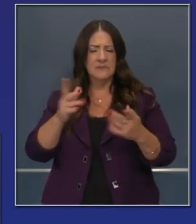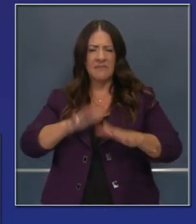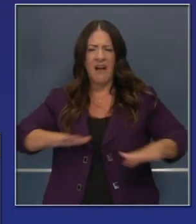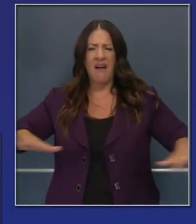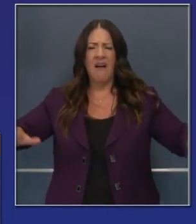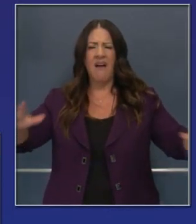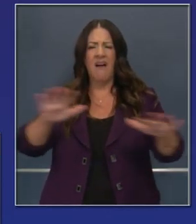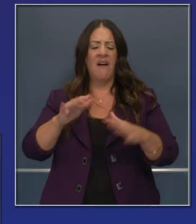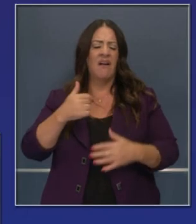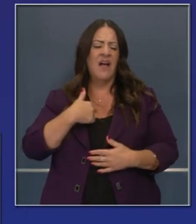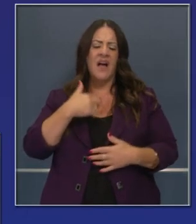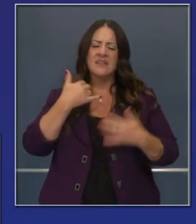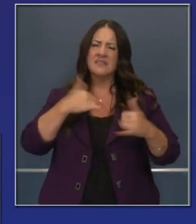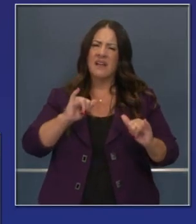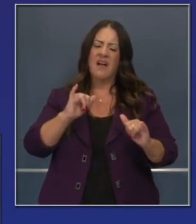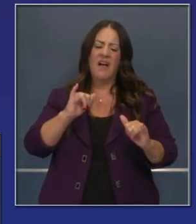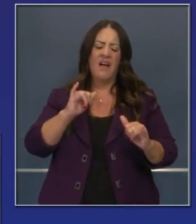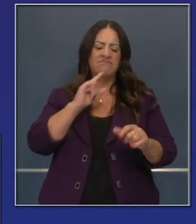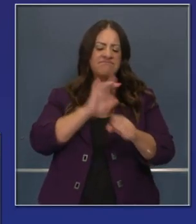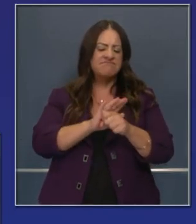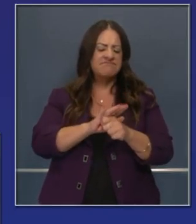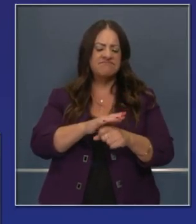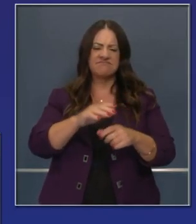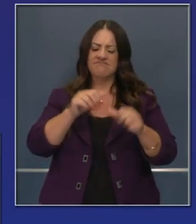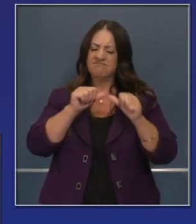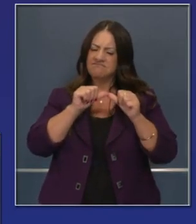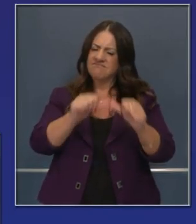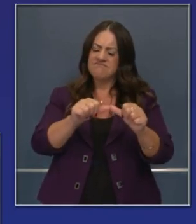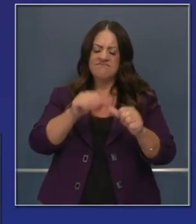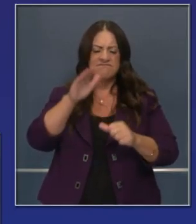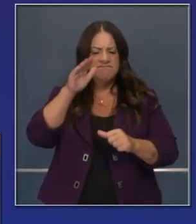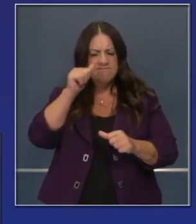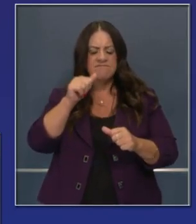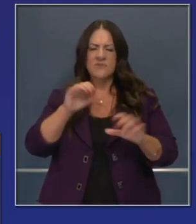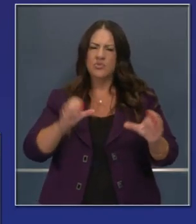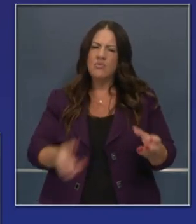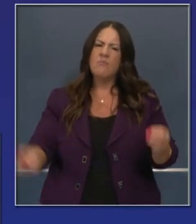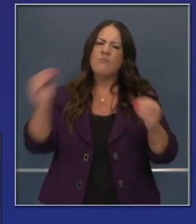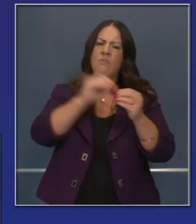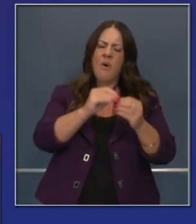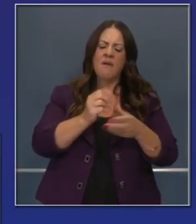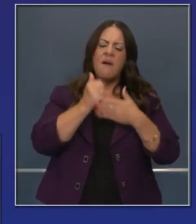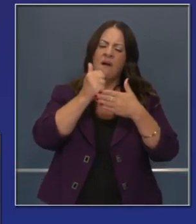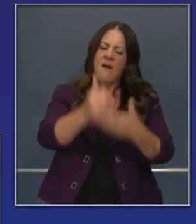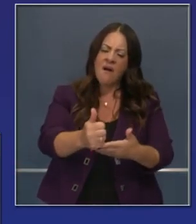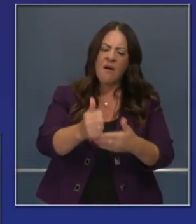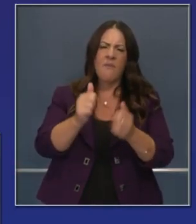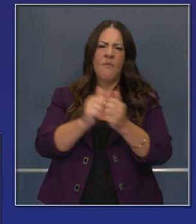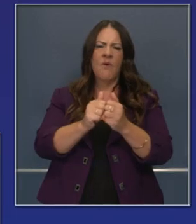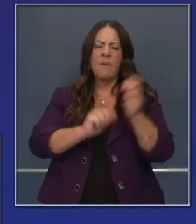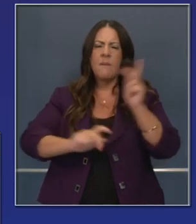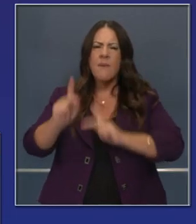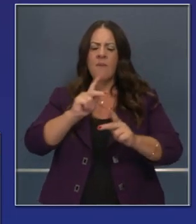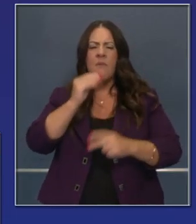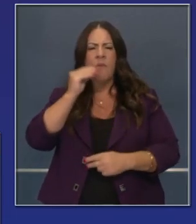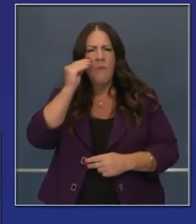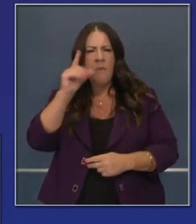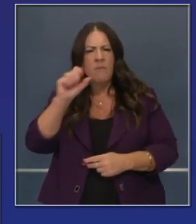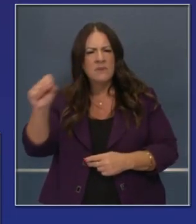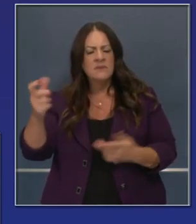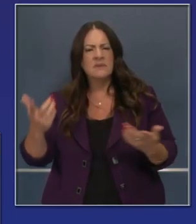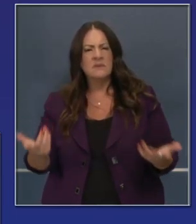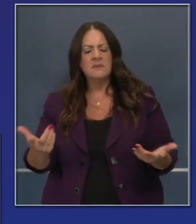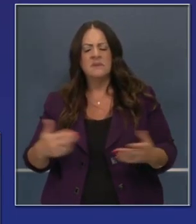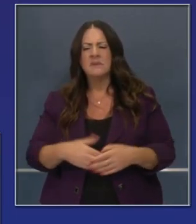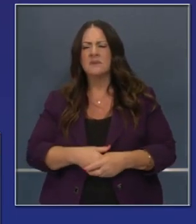desamparo. Personas sin techo. Seguimos concentrándonos, enfocándonos, tratando de lograr más en